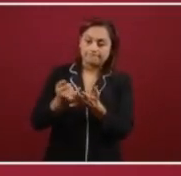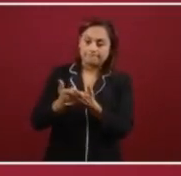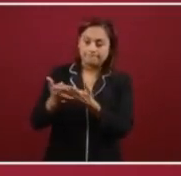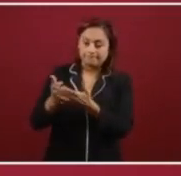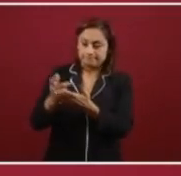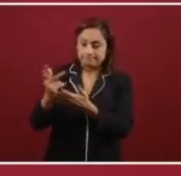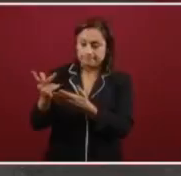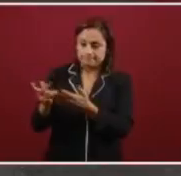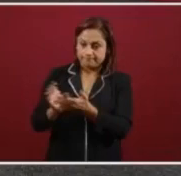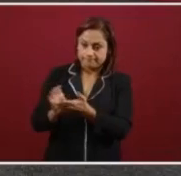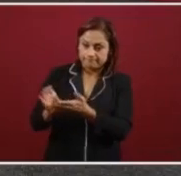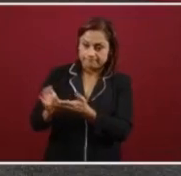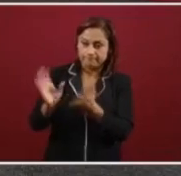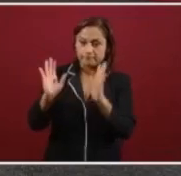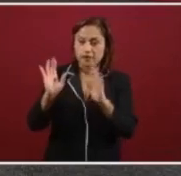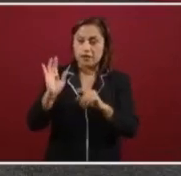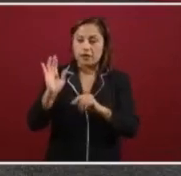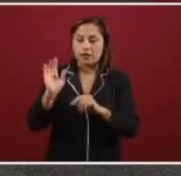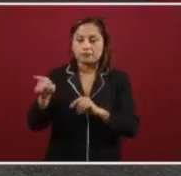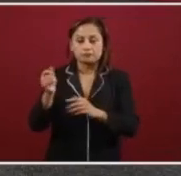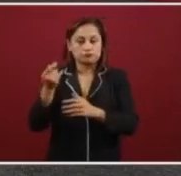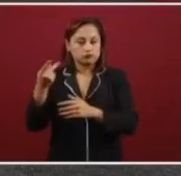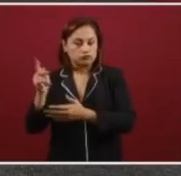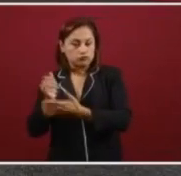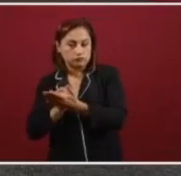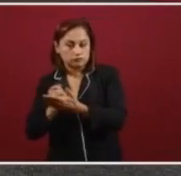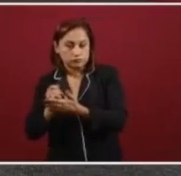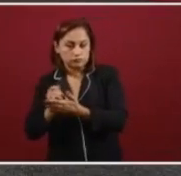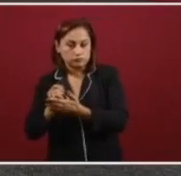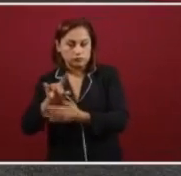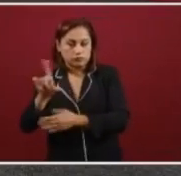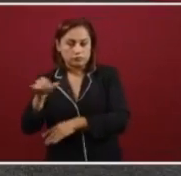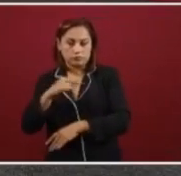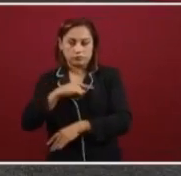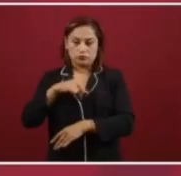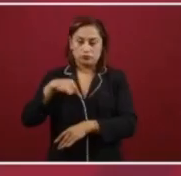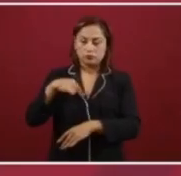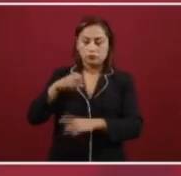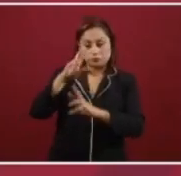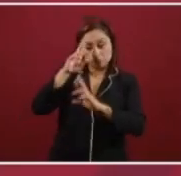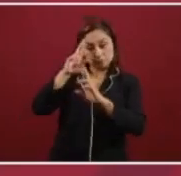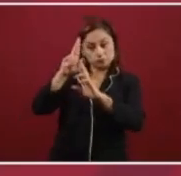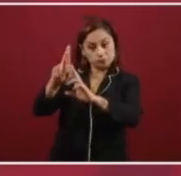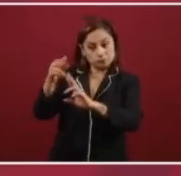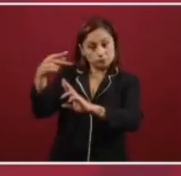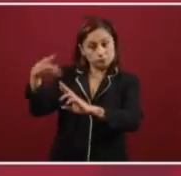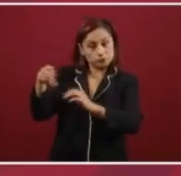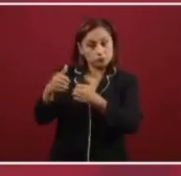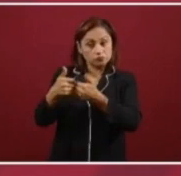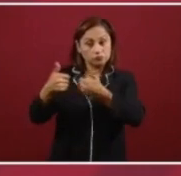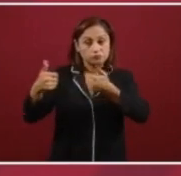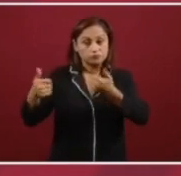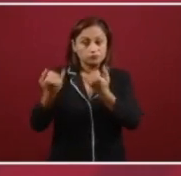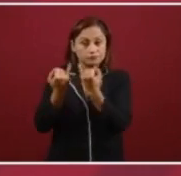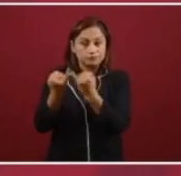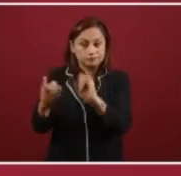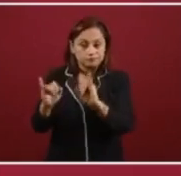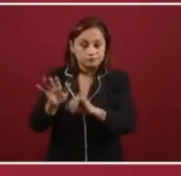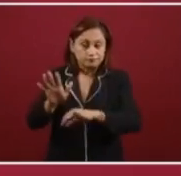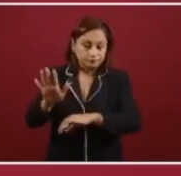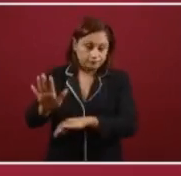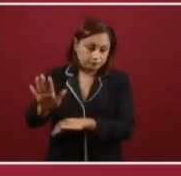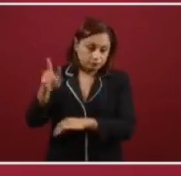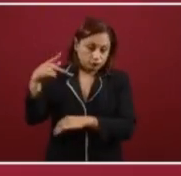Nosotros vamos a ser respetuosos del Banco de México, de su autonomía. Lo que ellos